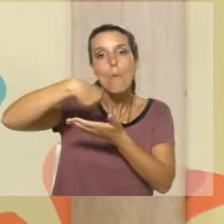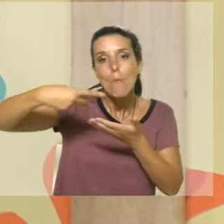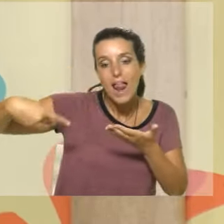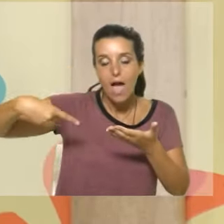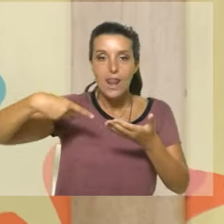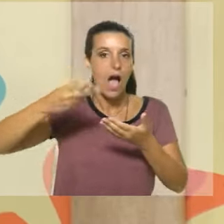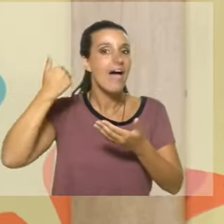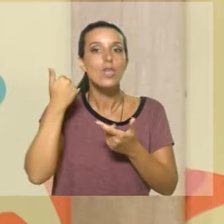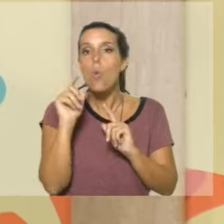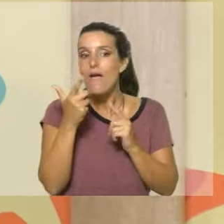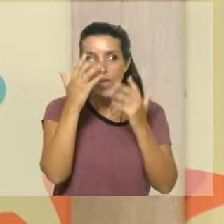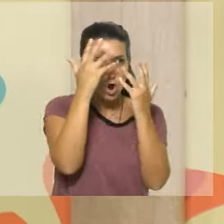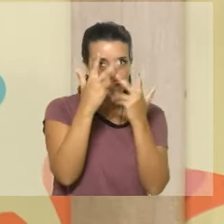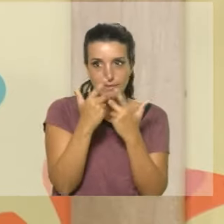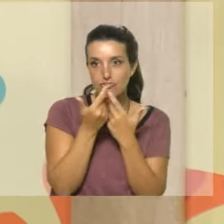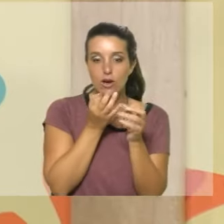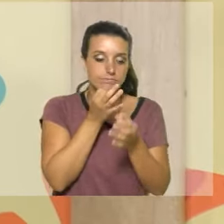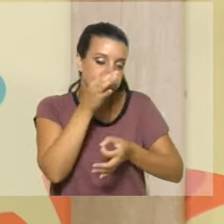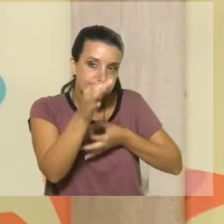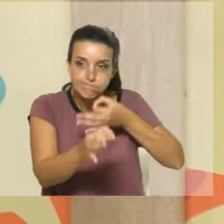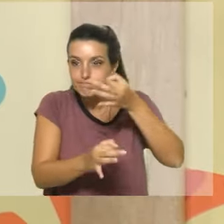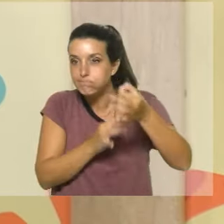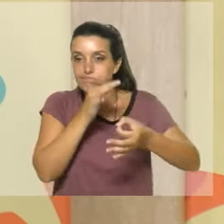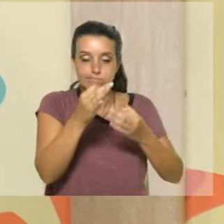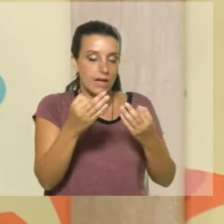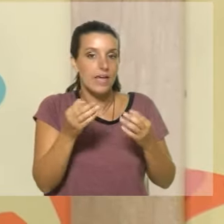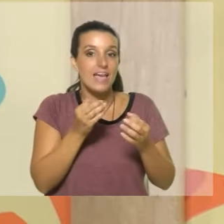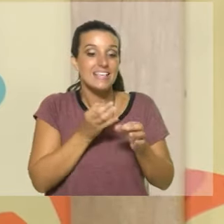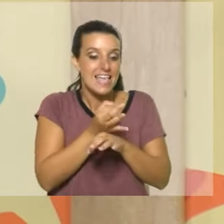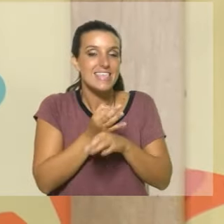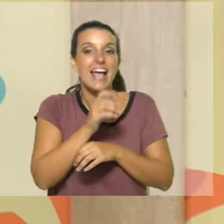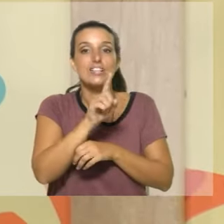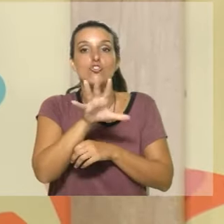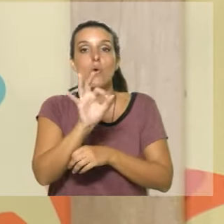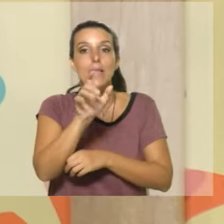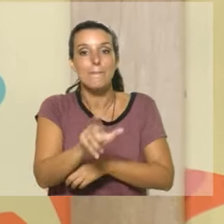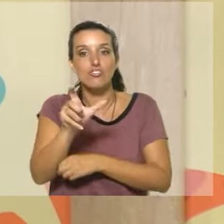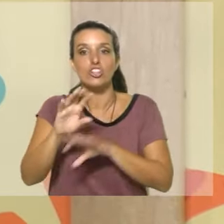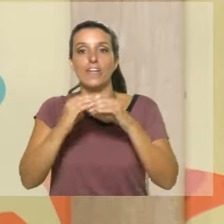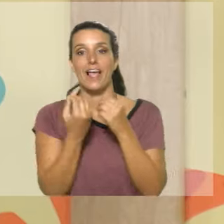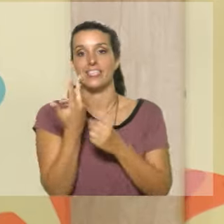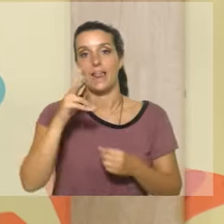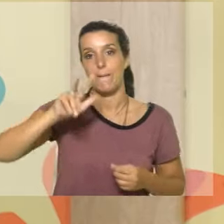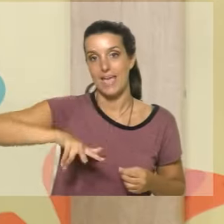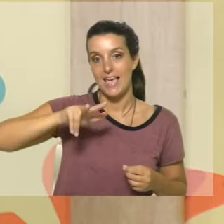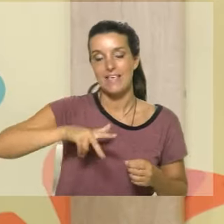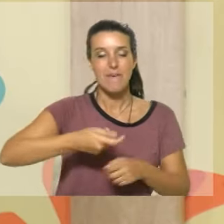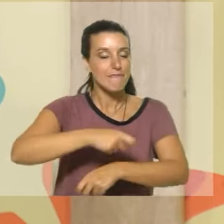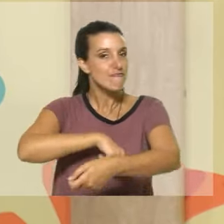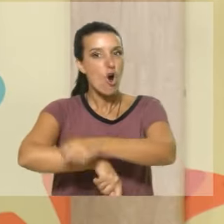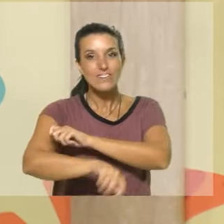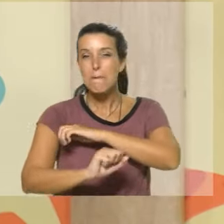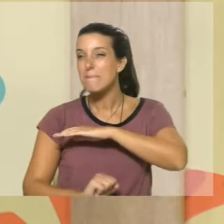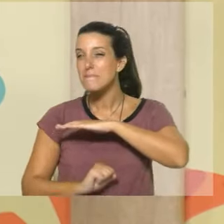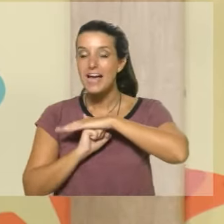tiempo no se utilizaba no se conocía mucho eh capacité a 150 personas durante 3 meses me esforcé al máximo